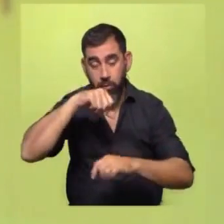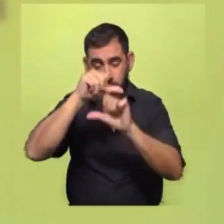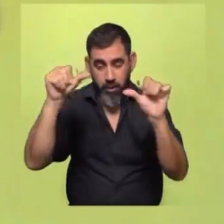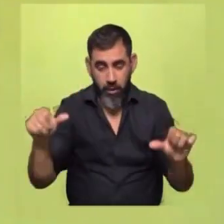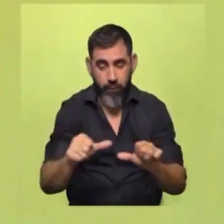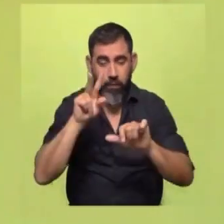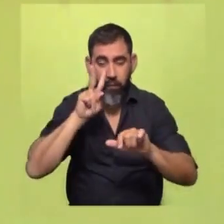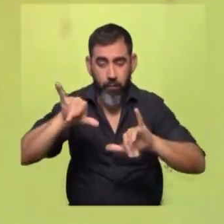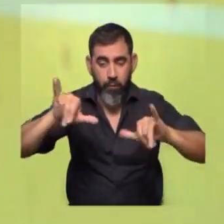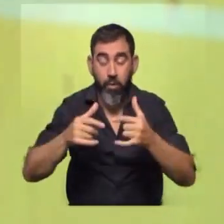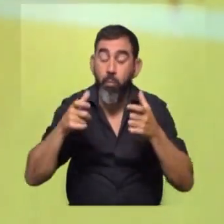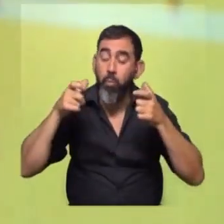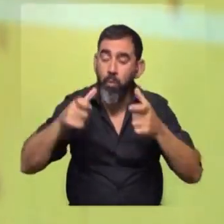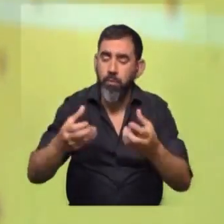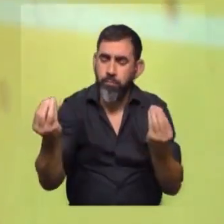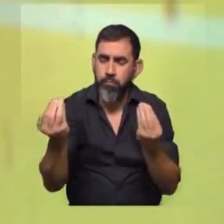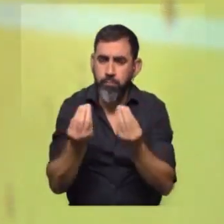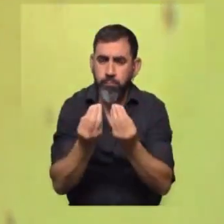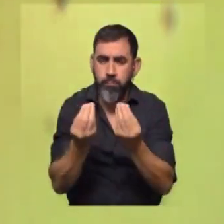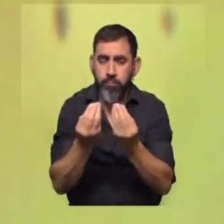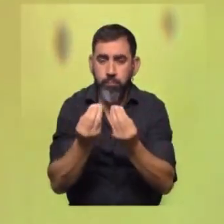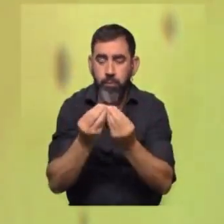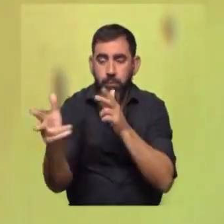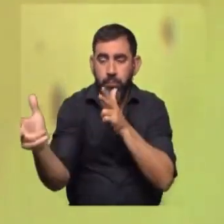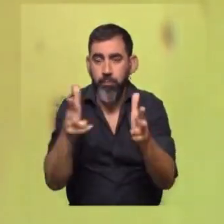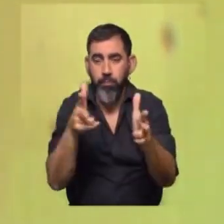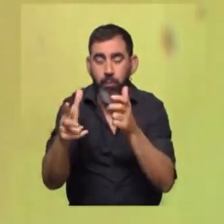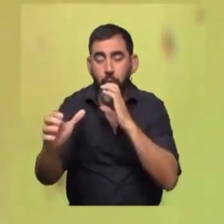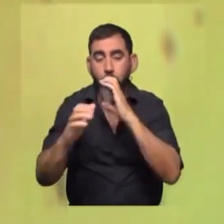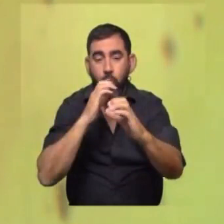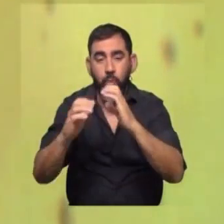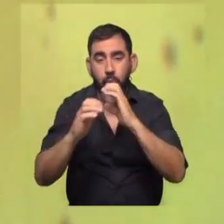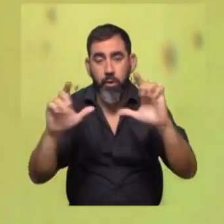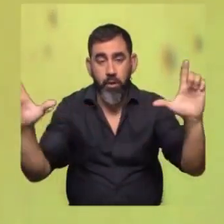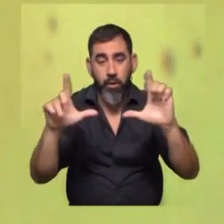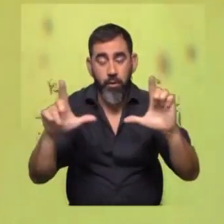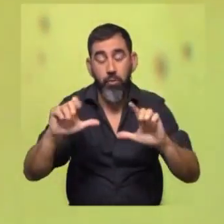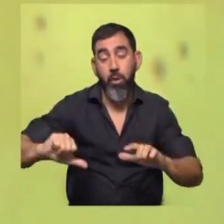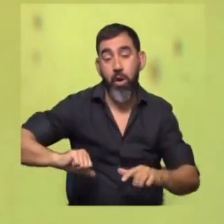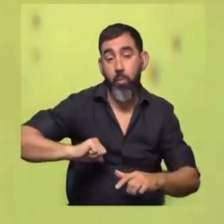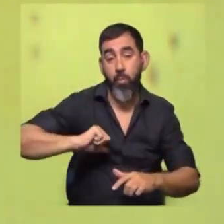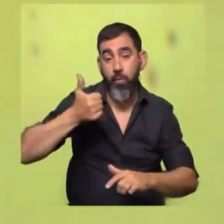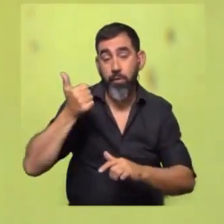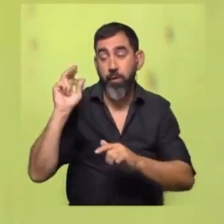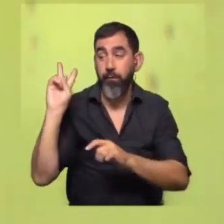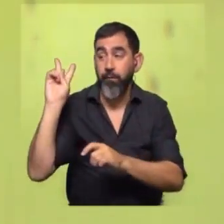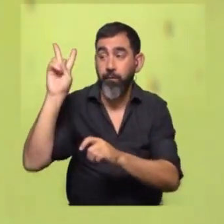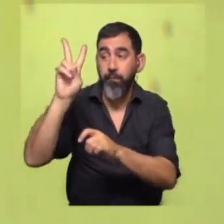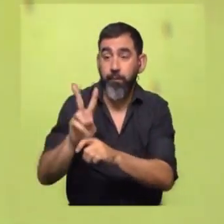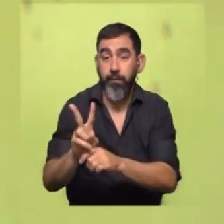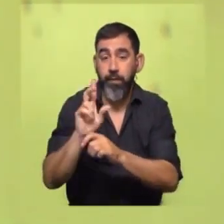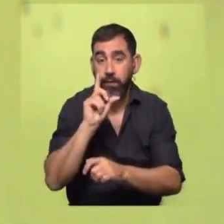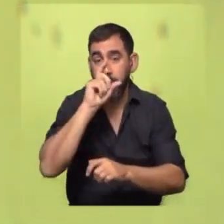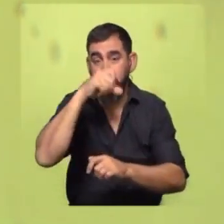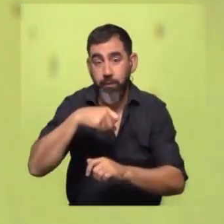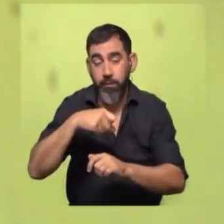visto porque tuvo afortunadamente abundante cobertura en los medios de comunicación, aprovechamos la llegada a Montevideo para